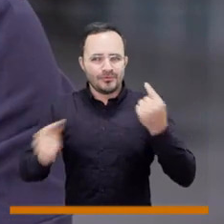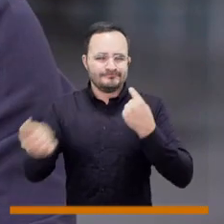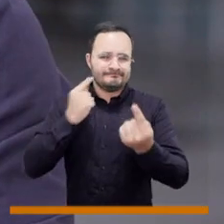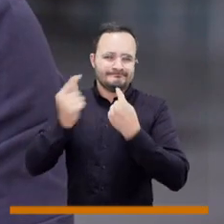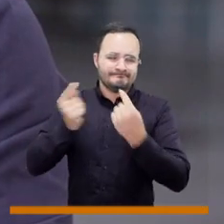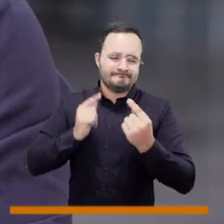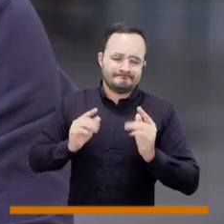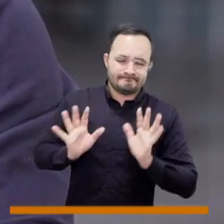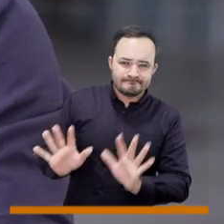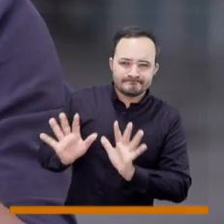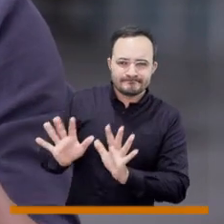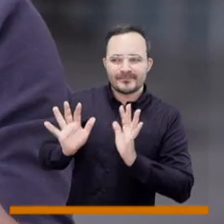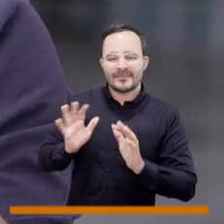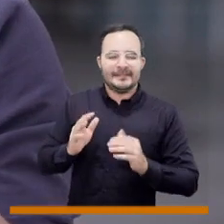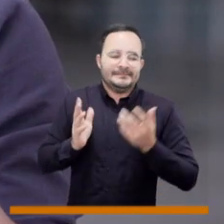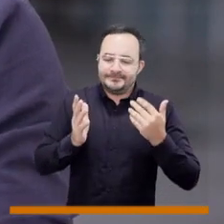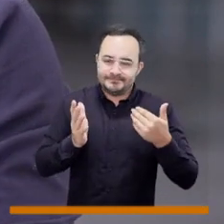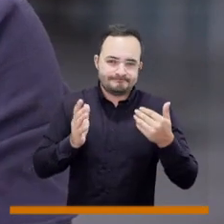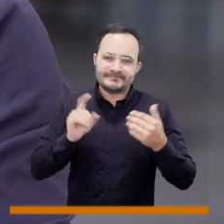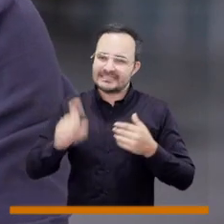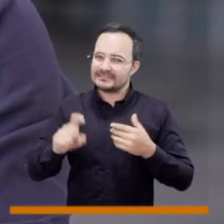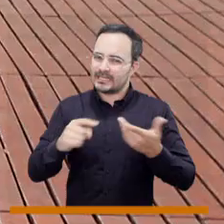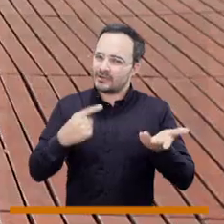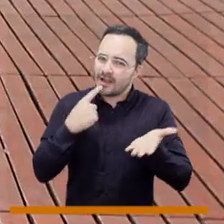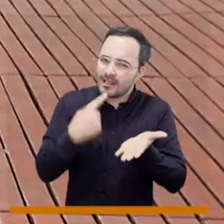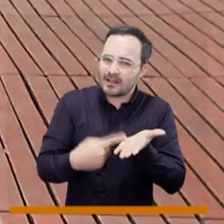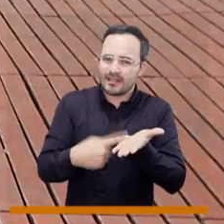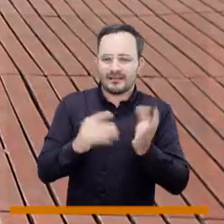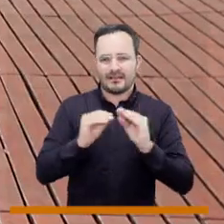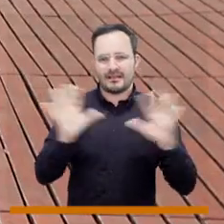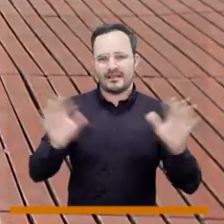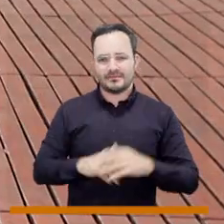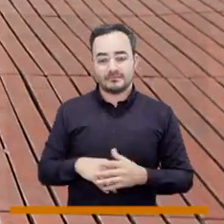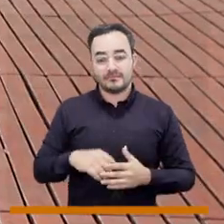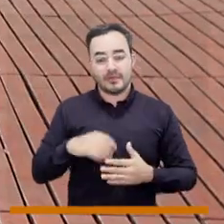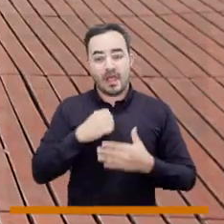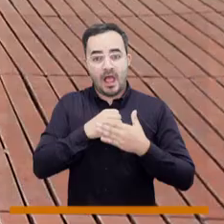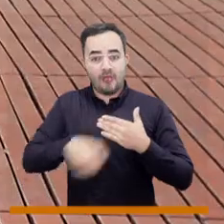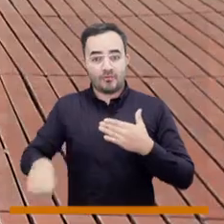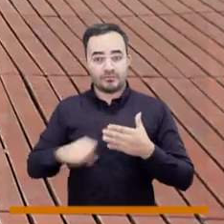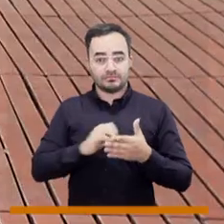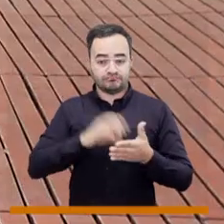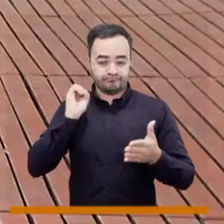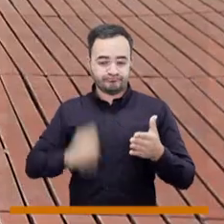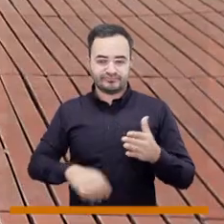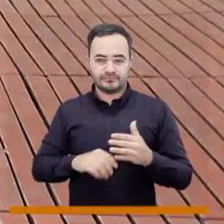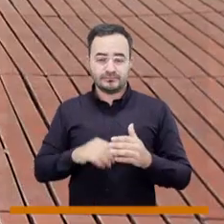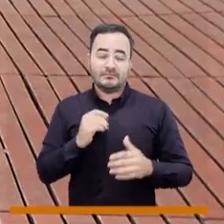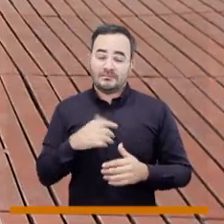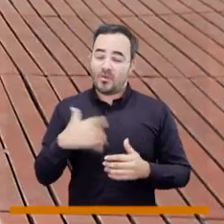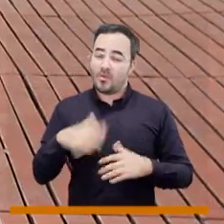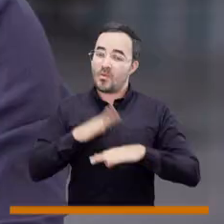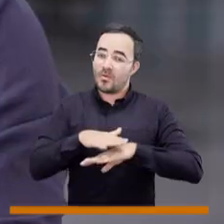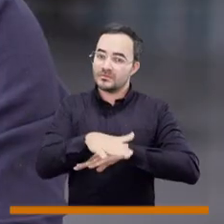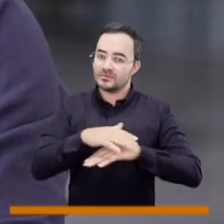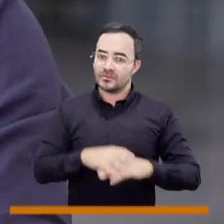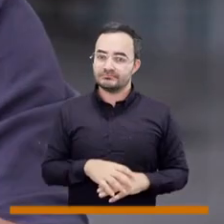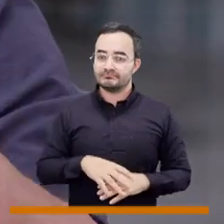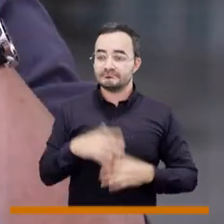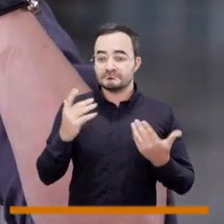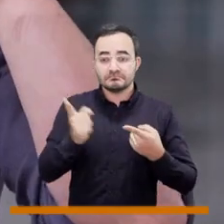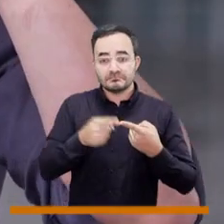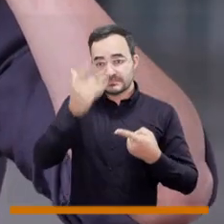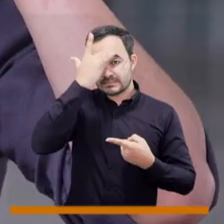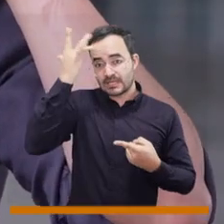criticados, pero este tema hay que hablarlo claramente. Hay consecuencias a la hora de hacerse un aborto,